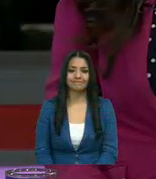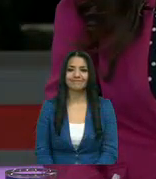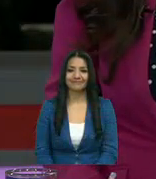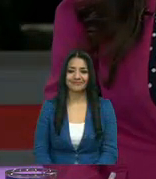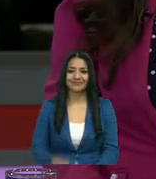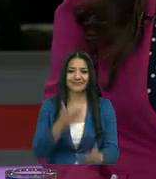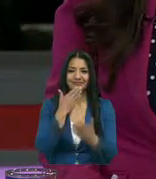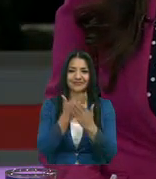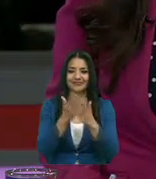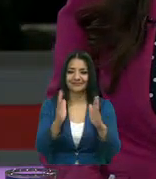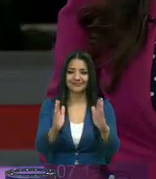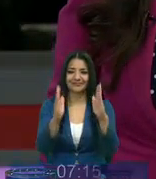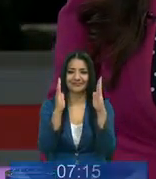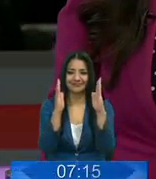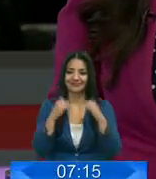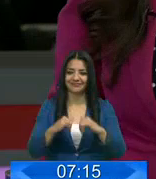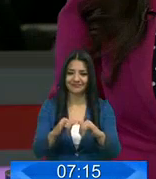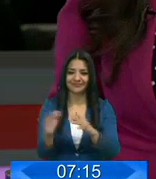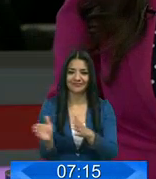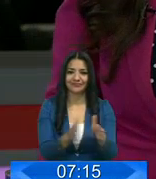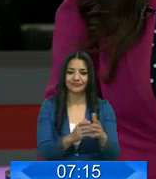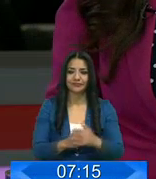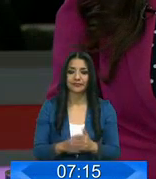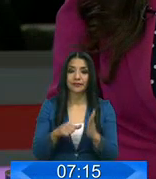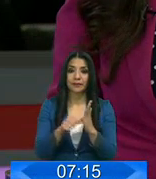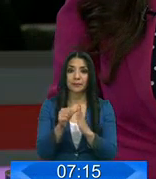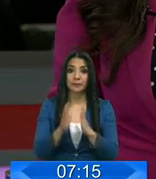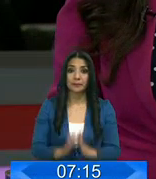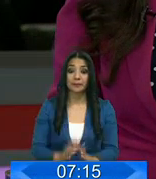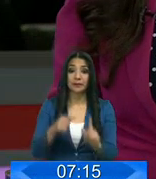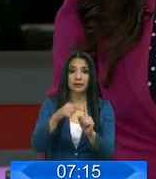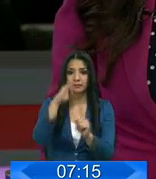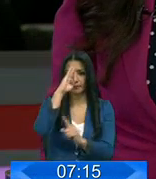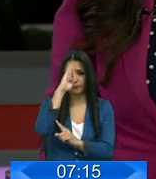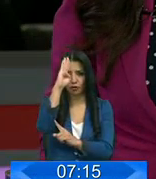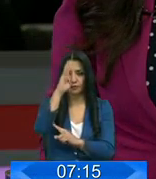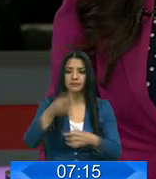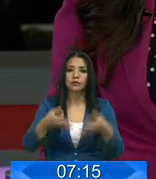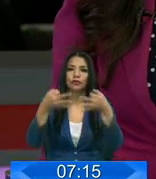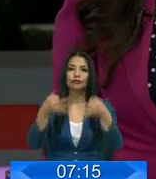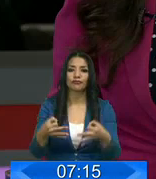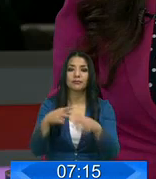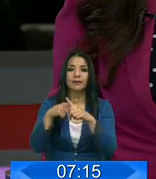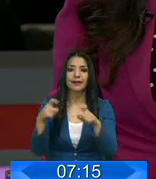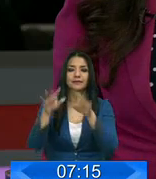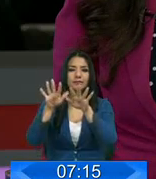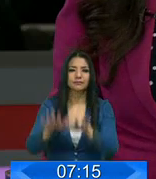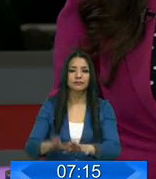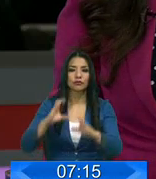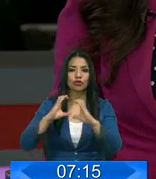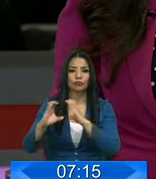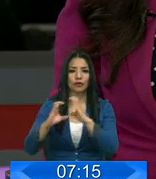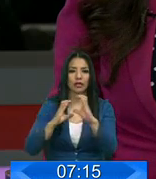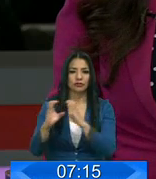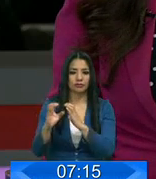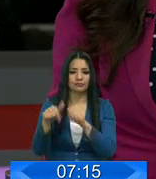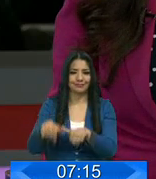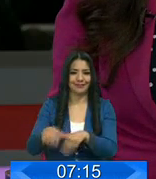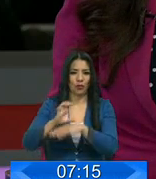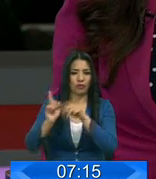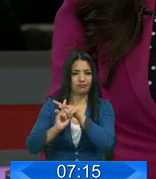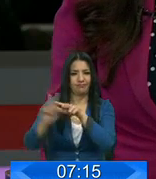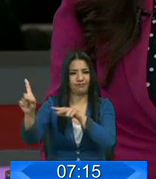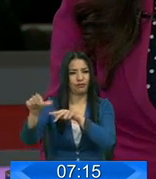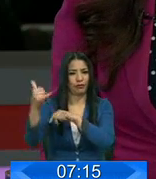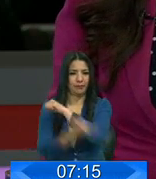Gracias por seguir en nuestra compañía. Les contamos que la ministra del Interior, María Paula Romo, confirmó que el exsecretario de Comunicación y prófugo de la Justicia, Fernando